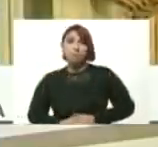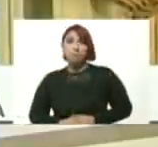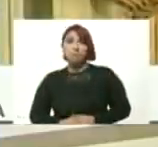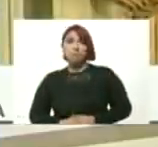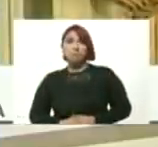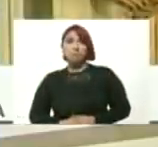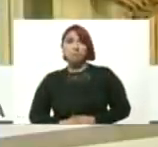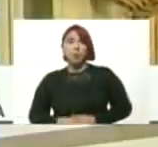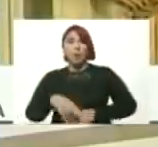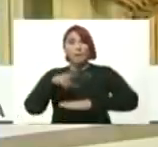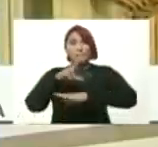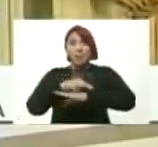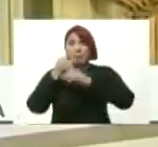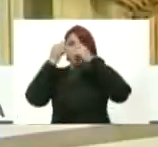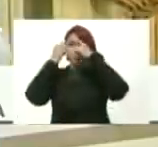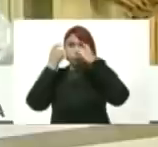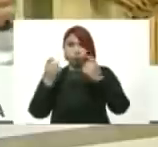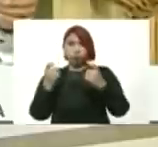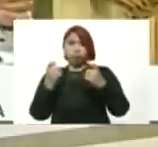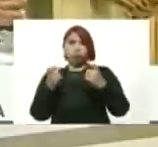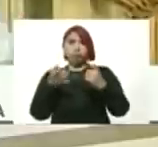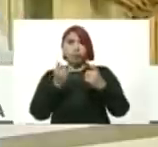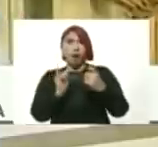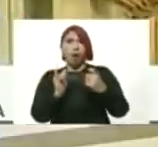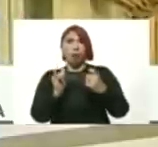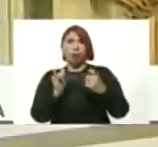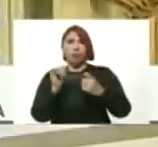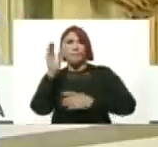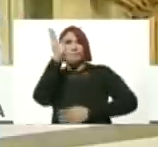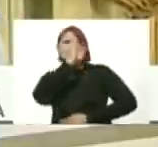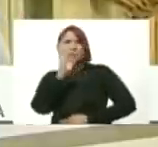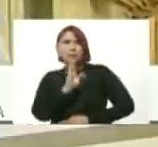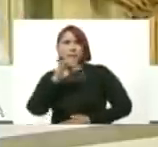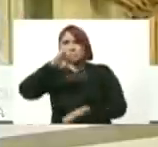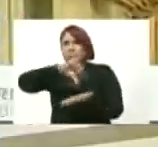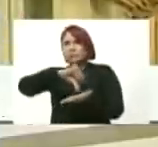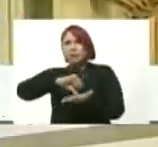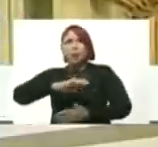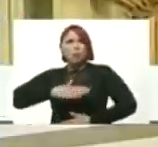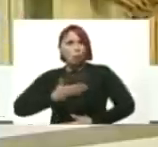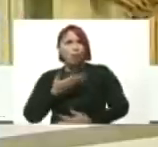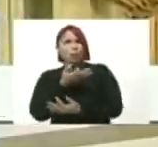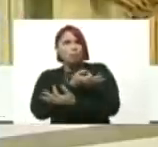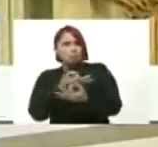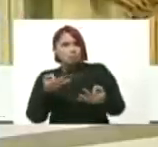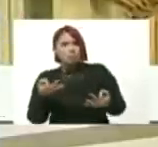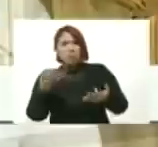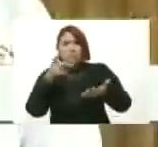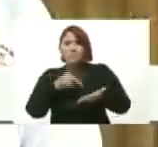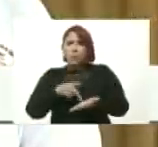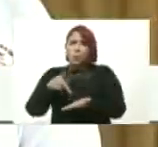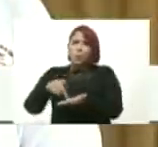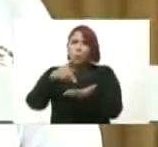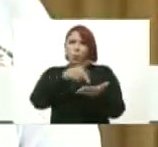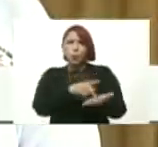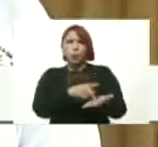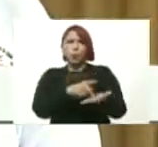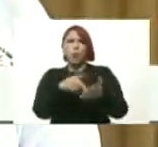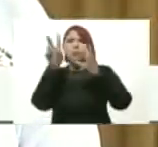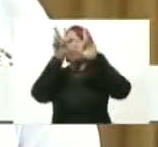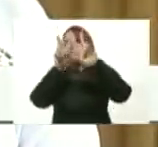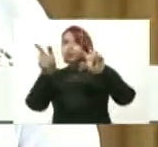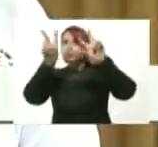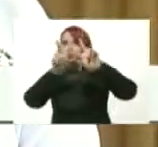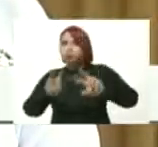o un médico especialista que esté en sao paulo puede perfectamente participar del diagnóstico